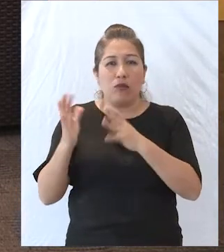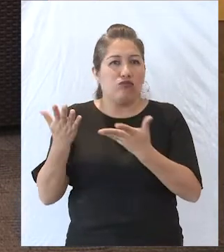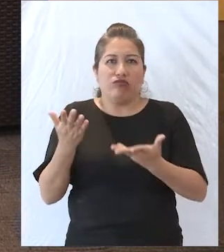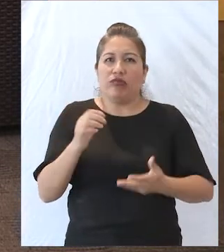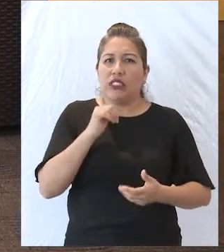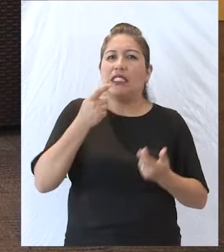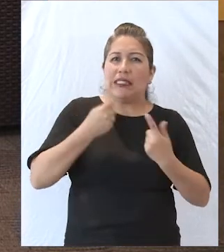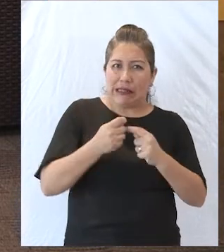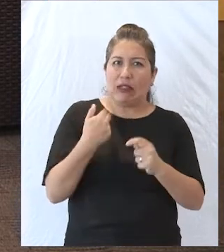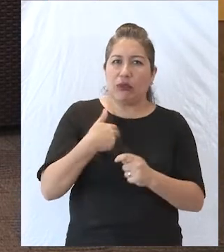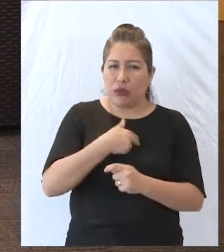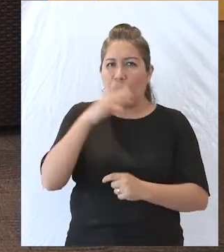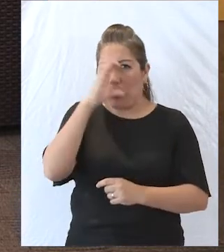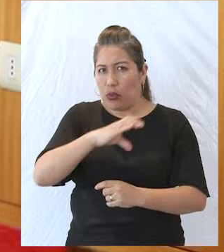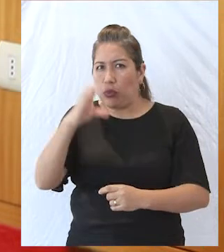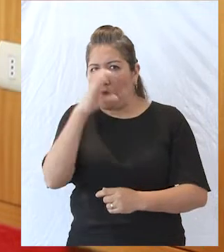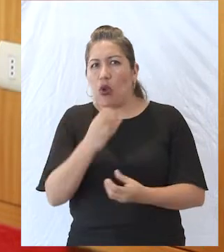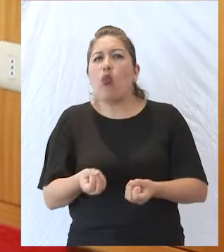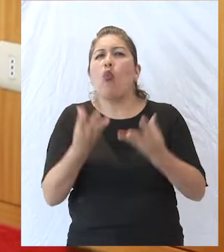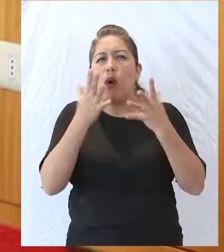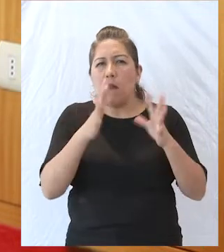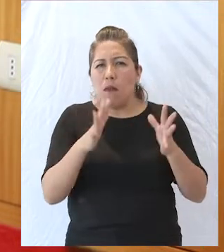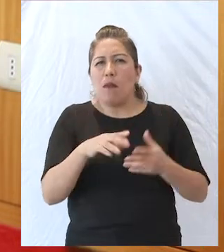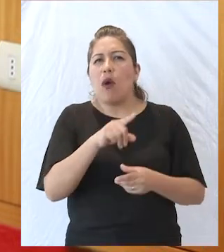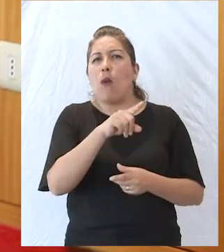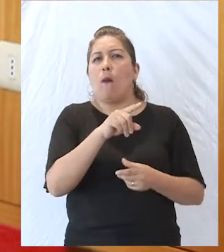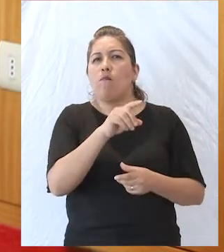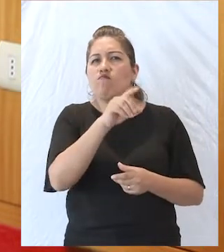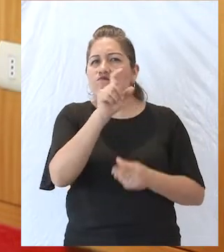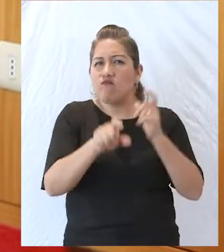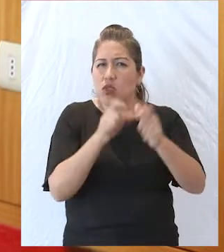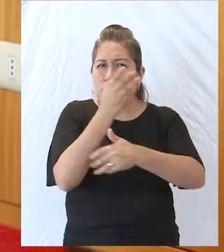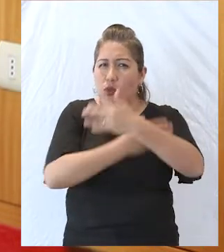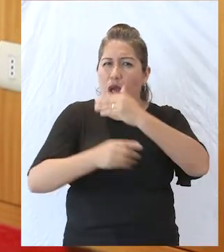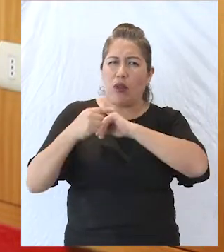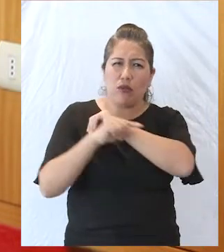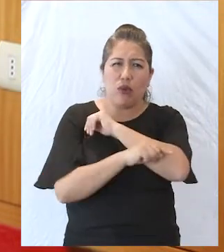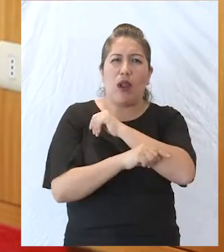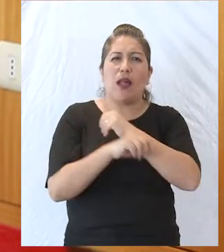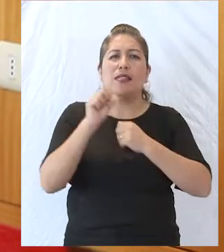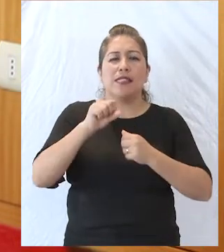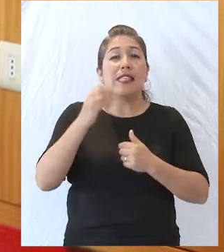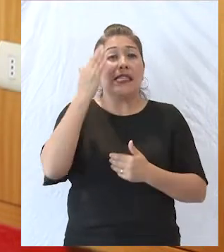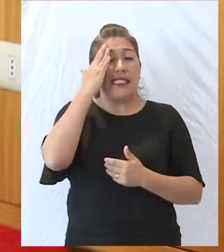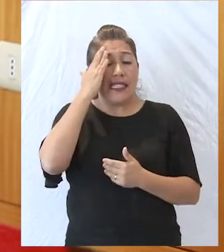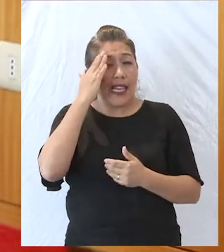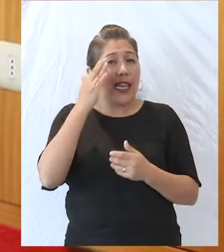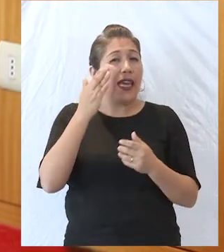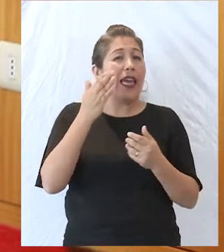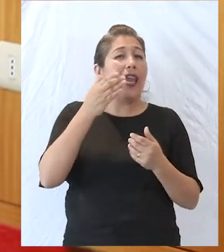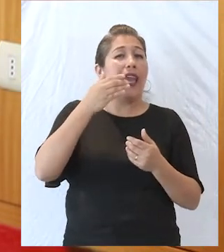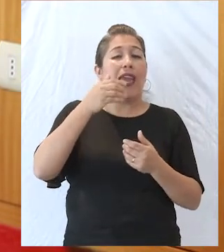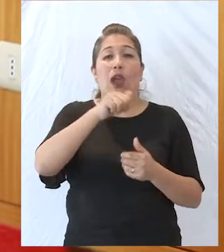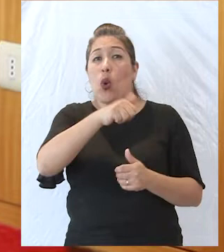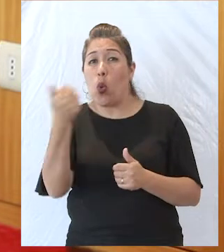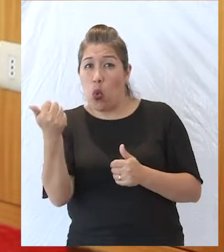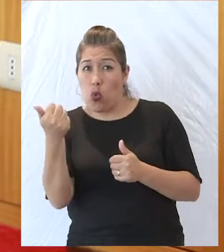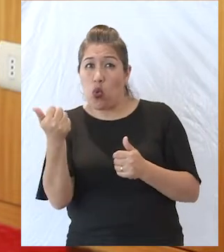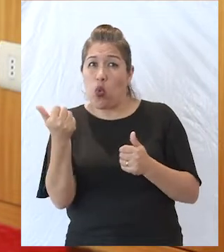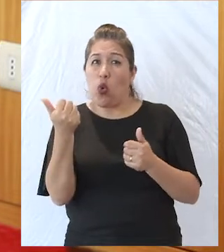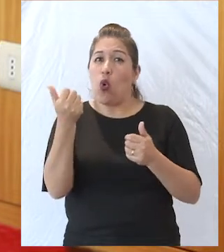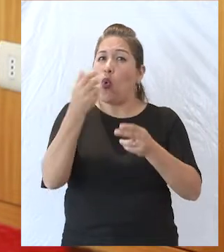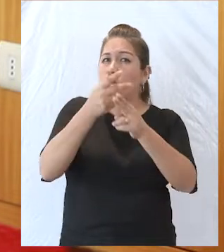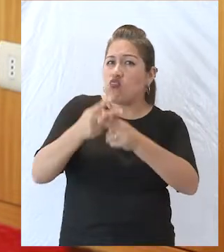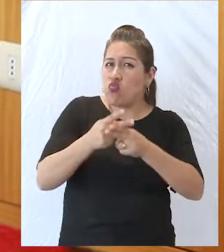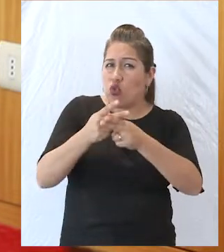bueno trabajarla y estamos en eso. Tenemos contacto con madres de familias, cuidadoras, familiares.